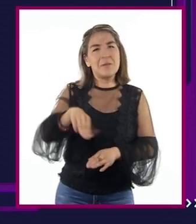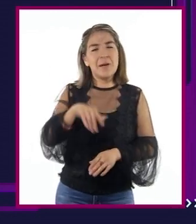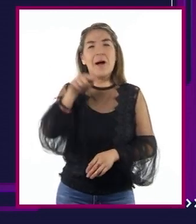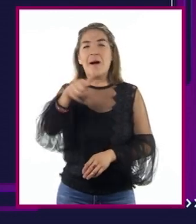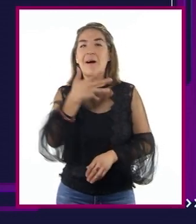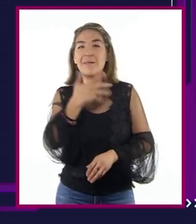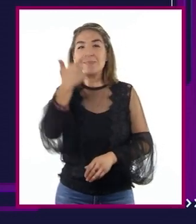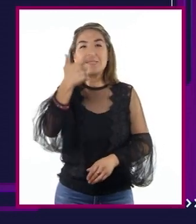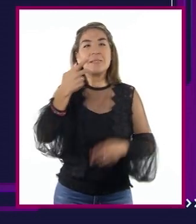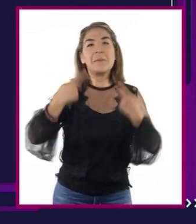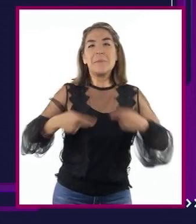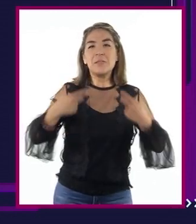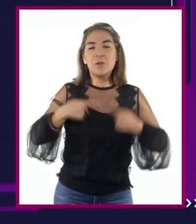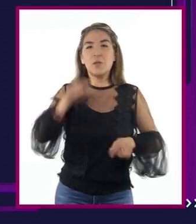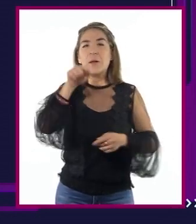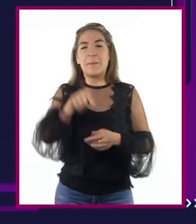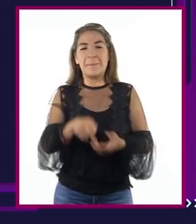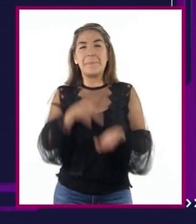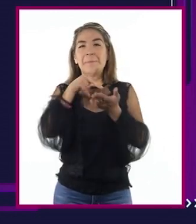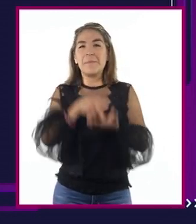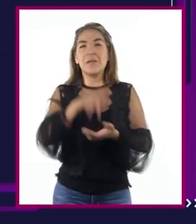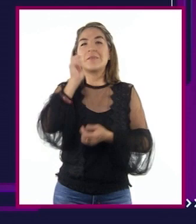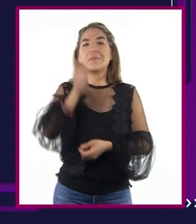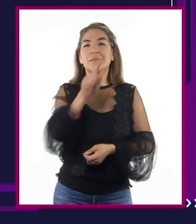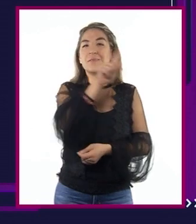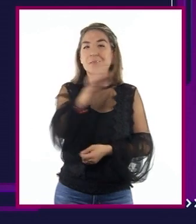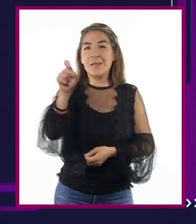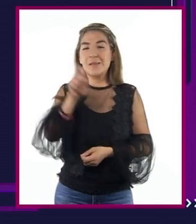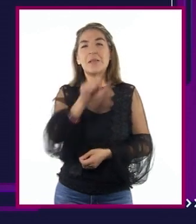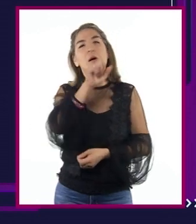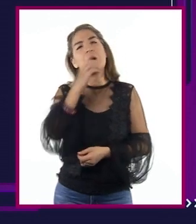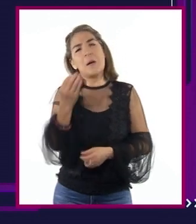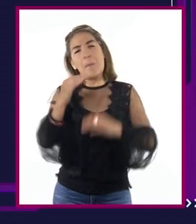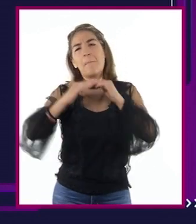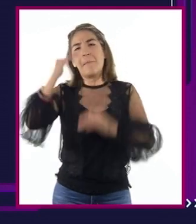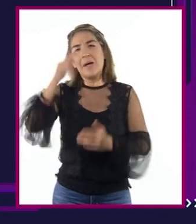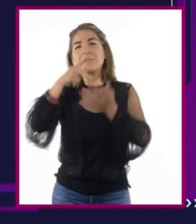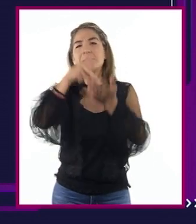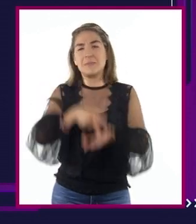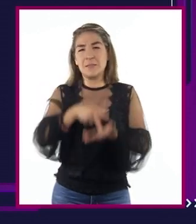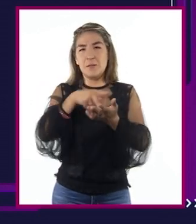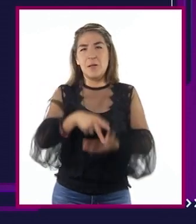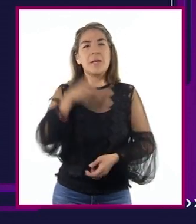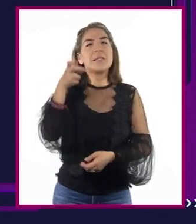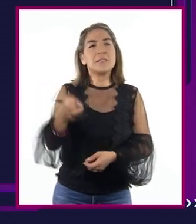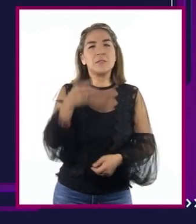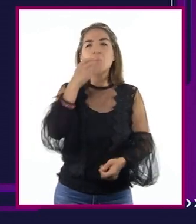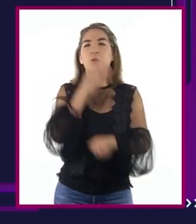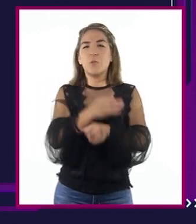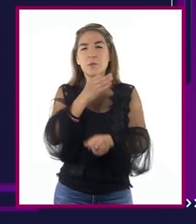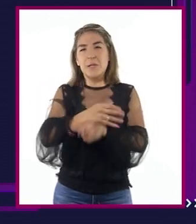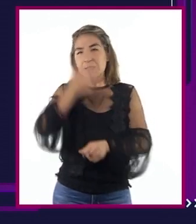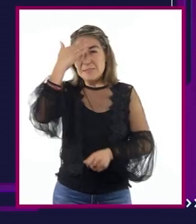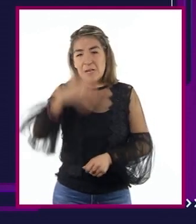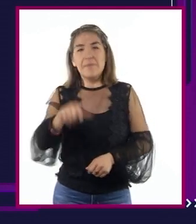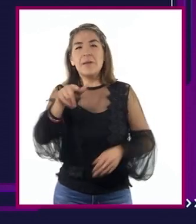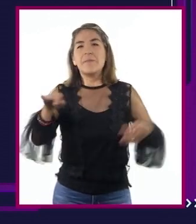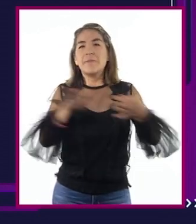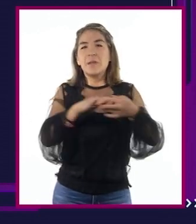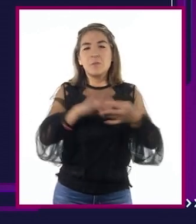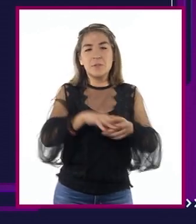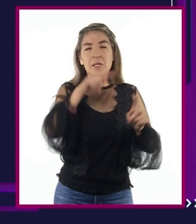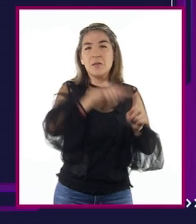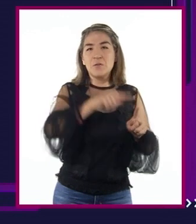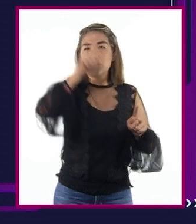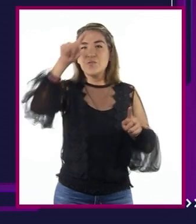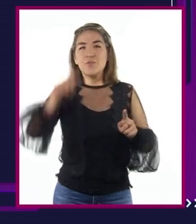7 personas cuya masa corporal es de 100 o más kilogramos. Esto se sabe porque la frecuencia de